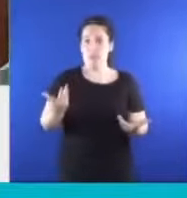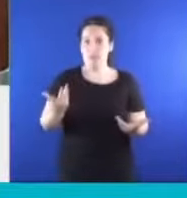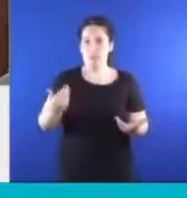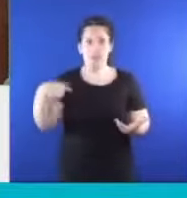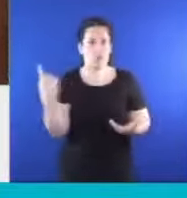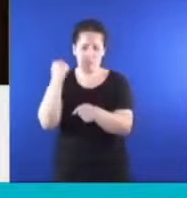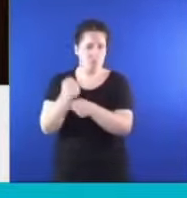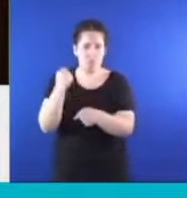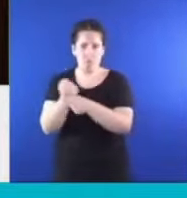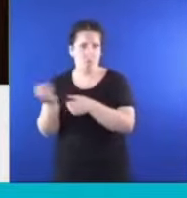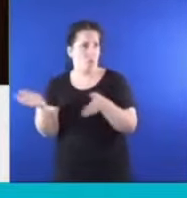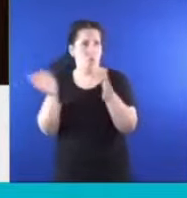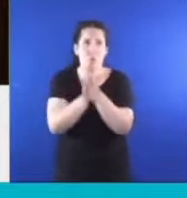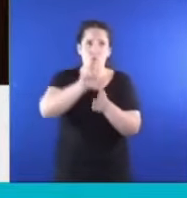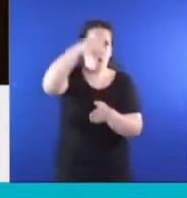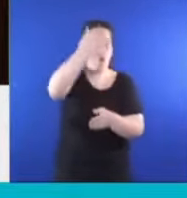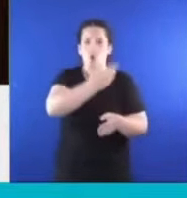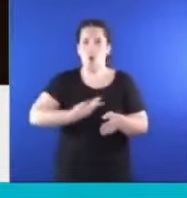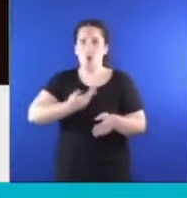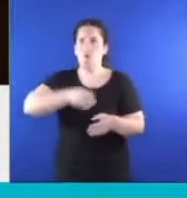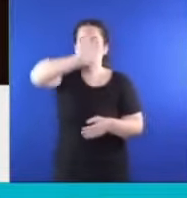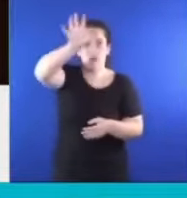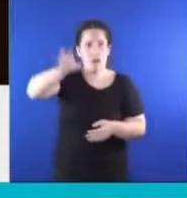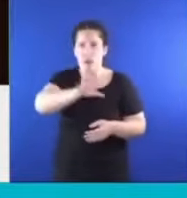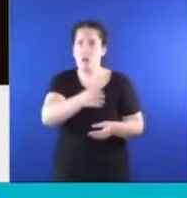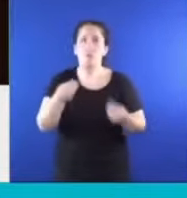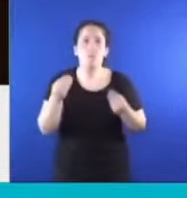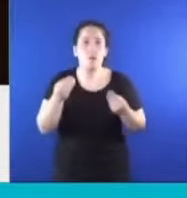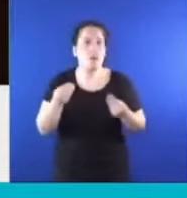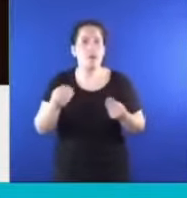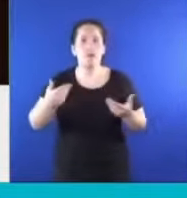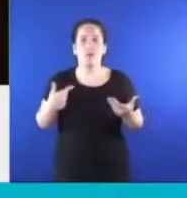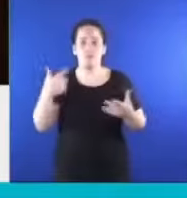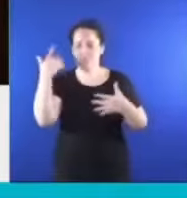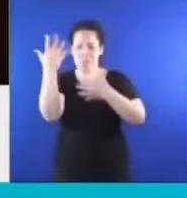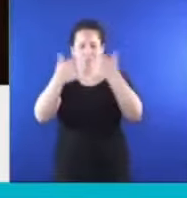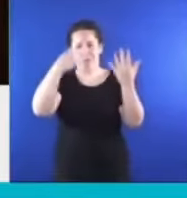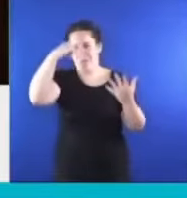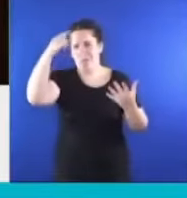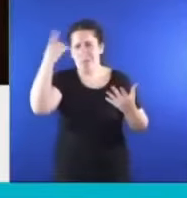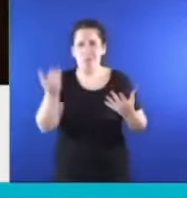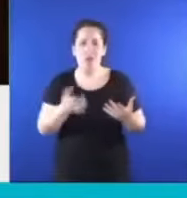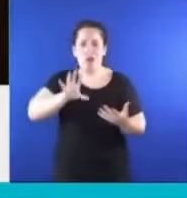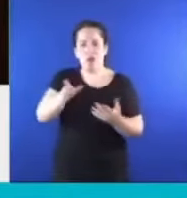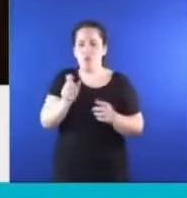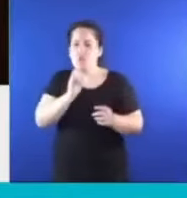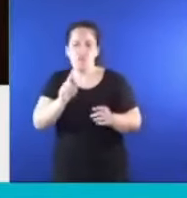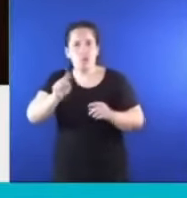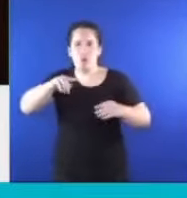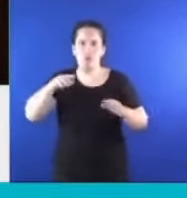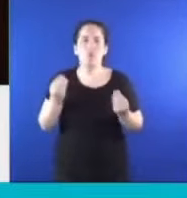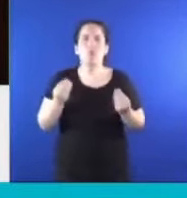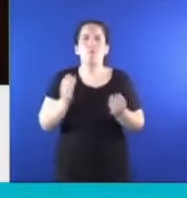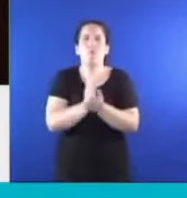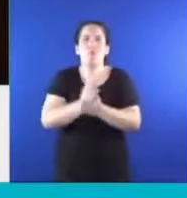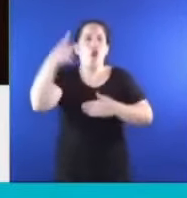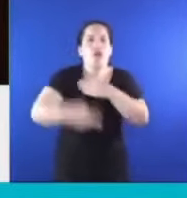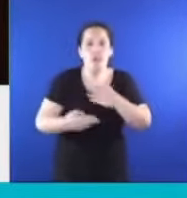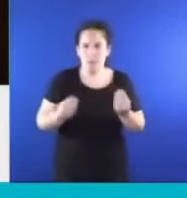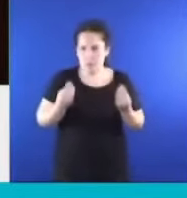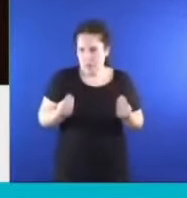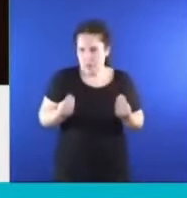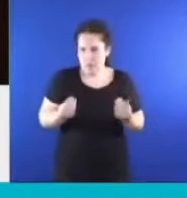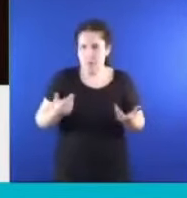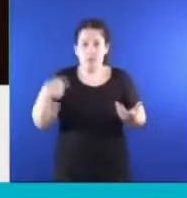trabajando con otros gobernadores para poner límite a un delirio centralista. ¿Qué significa poner un límite?